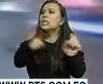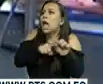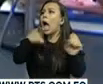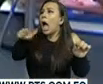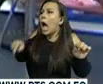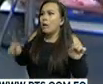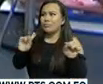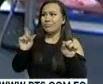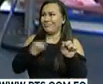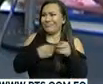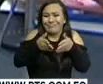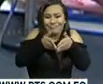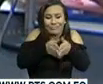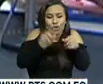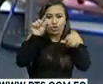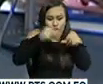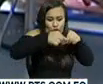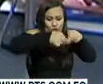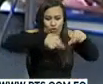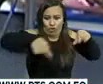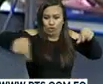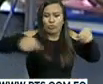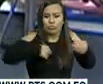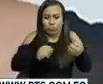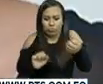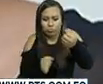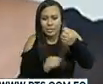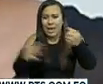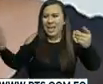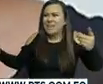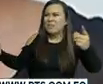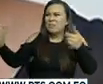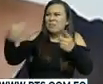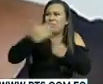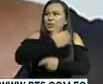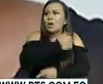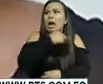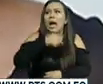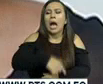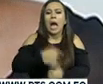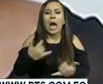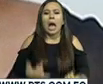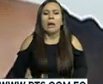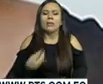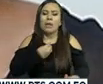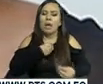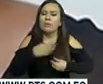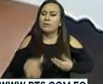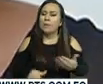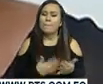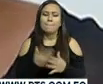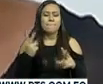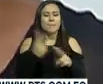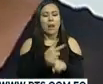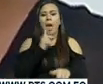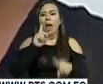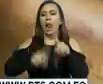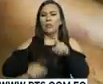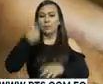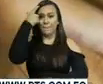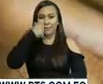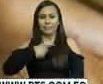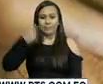representantes del consorcio puerto limpio aseguraban que este tipo de situaciones se han registrado y que en muchos casos los